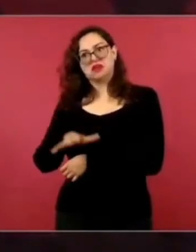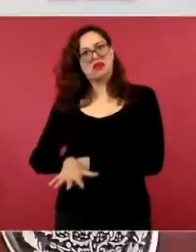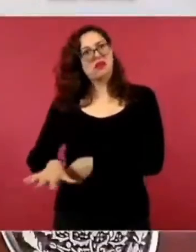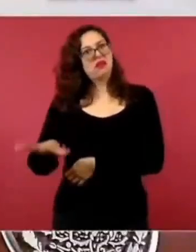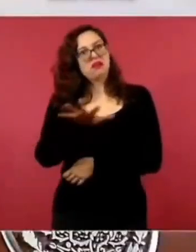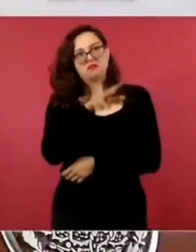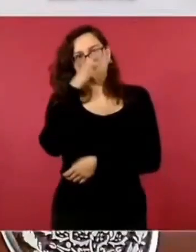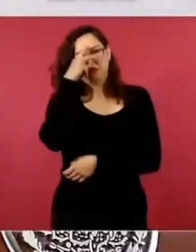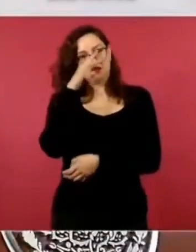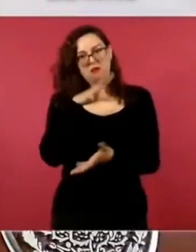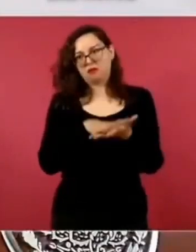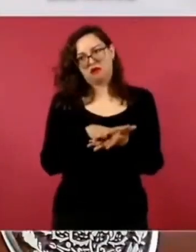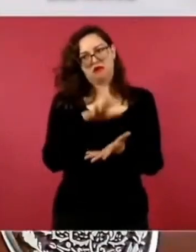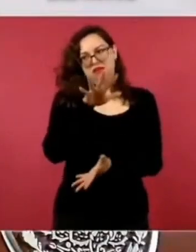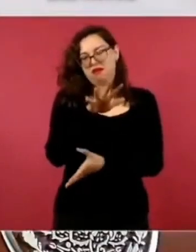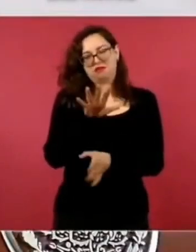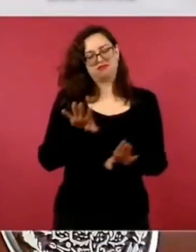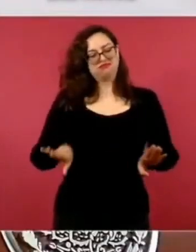aguantado